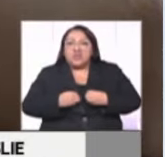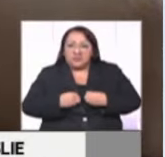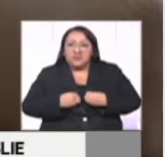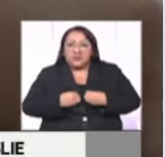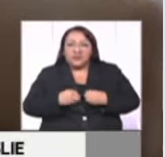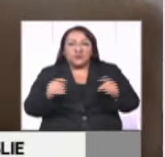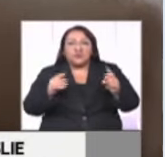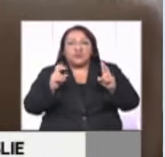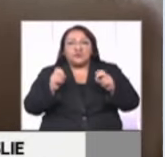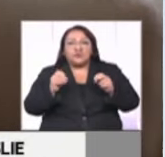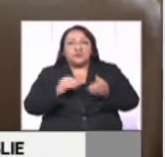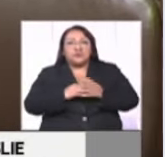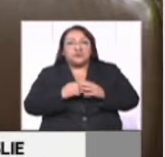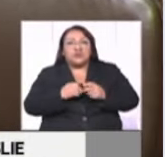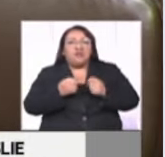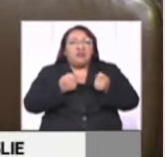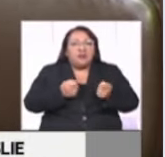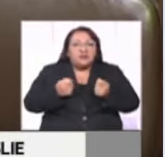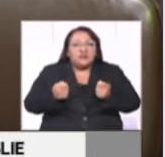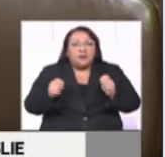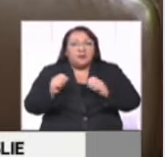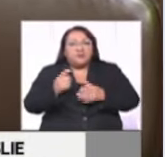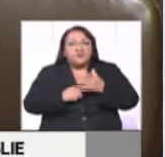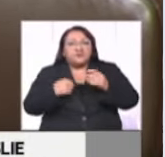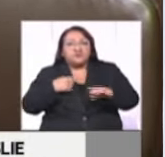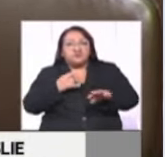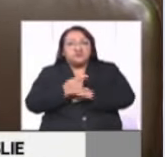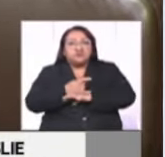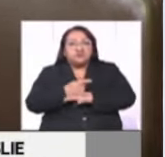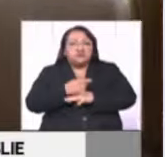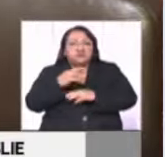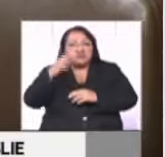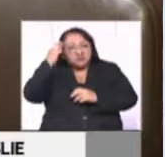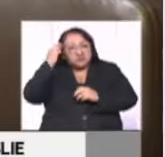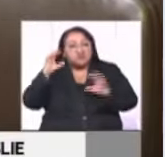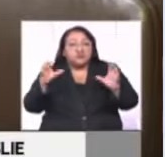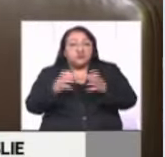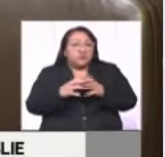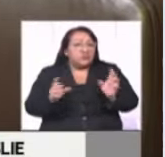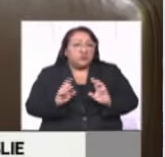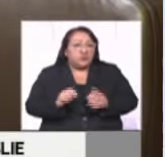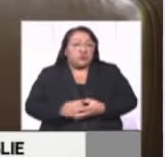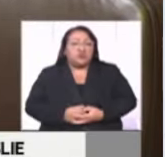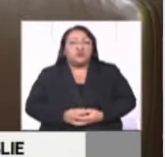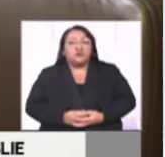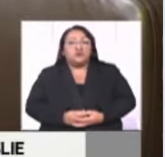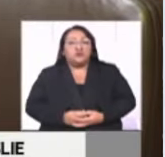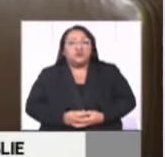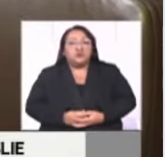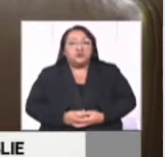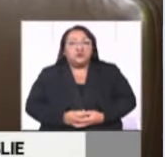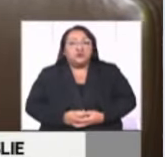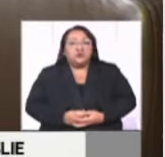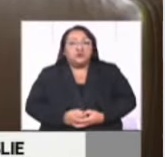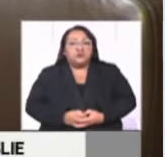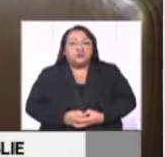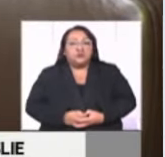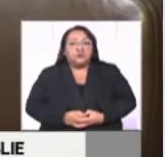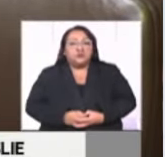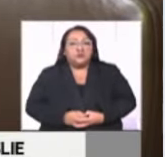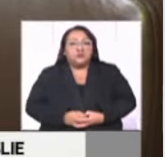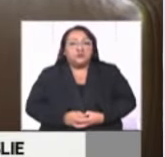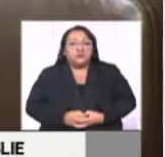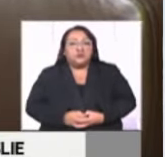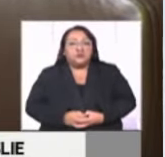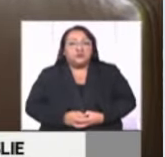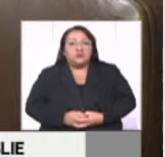tema de animadversión o porque estamos en contra de las políticas sectoriales que se ha podido desarrollar. Aquí lo que se ha